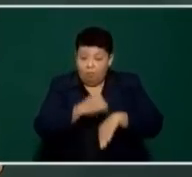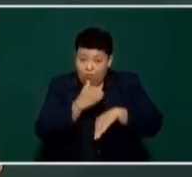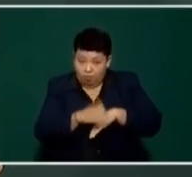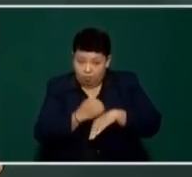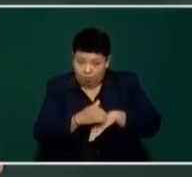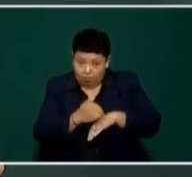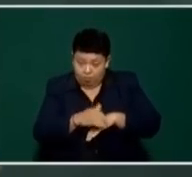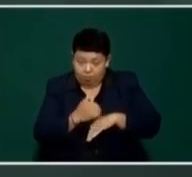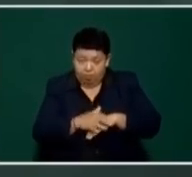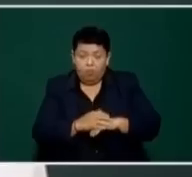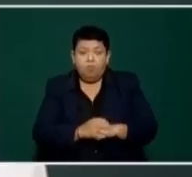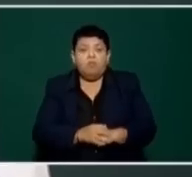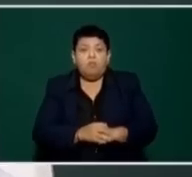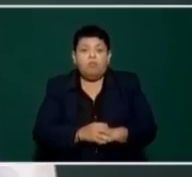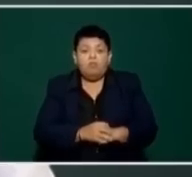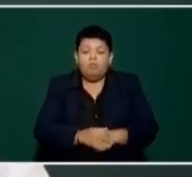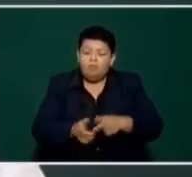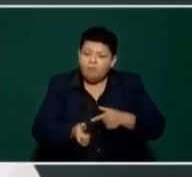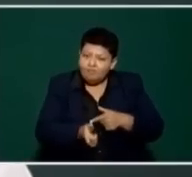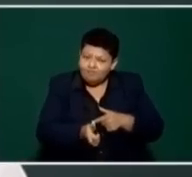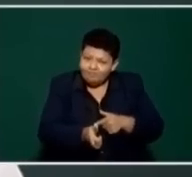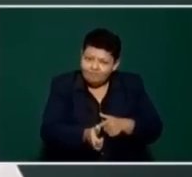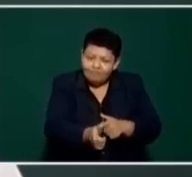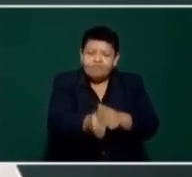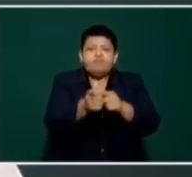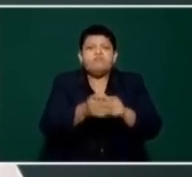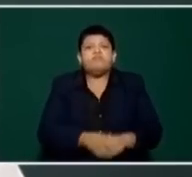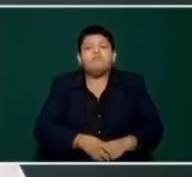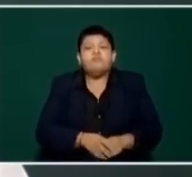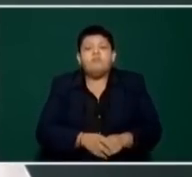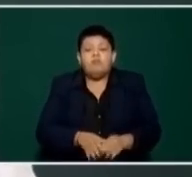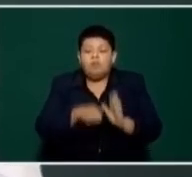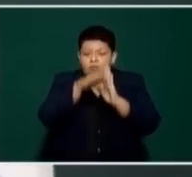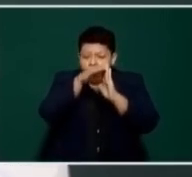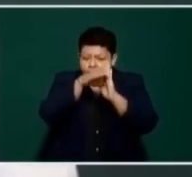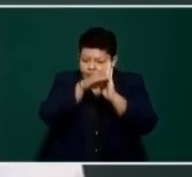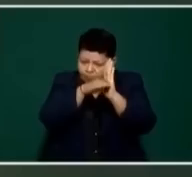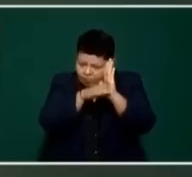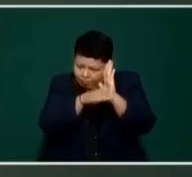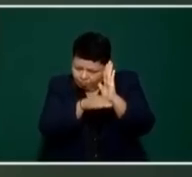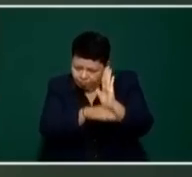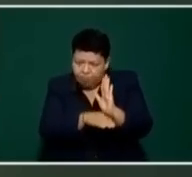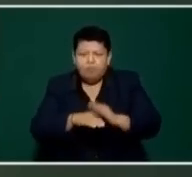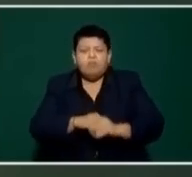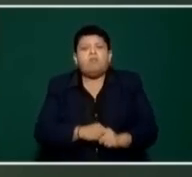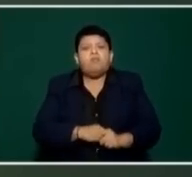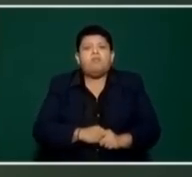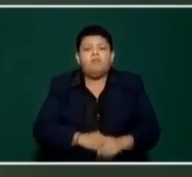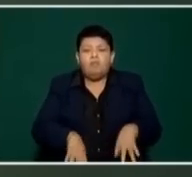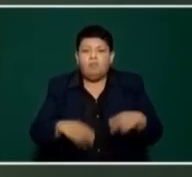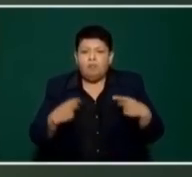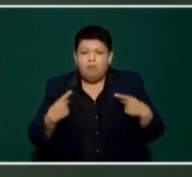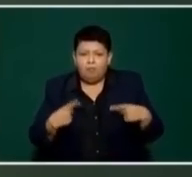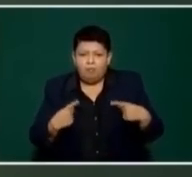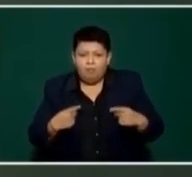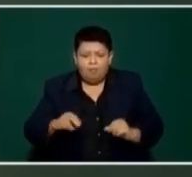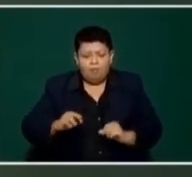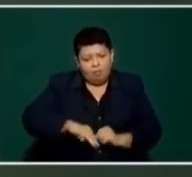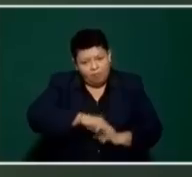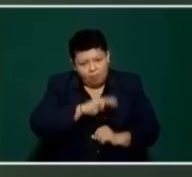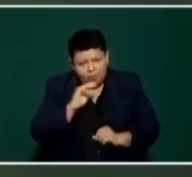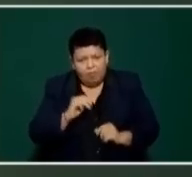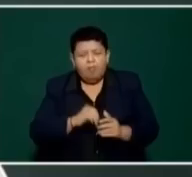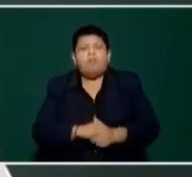datos alentadores, con una tendencia a la baja en el número de delitos, principalmente